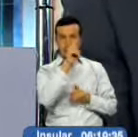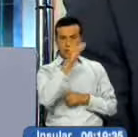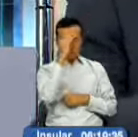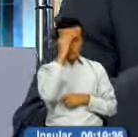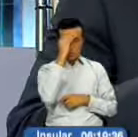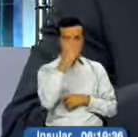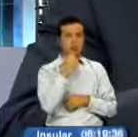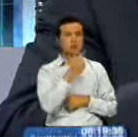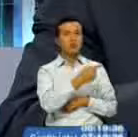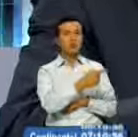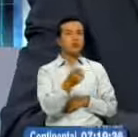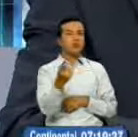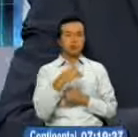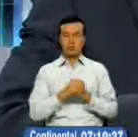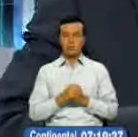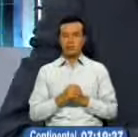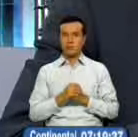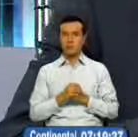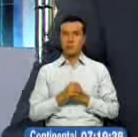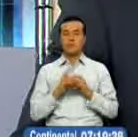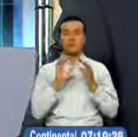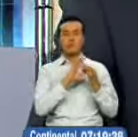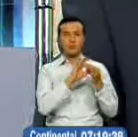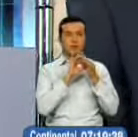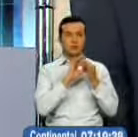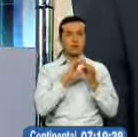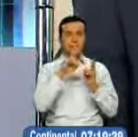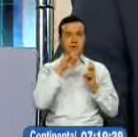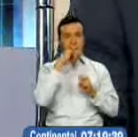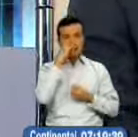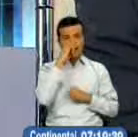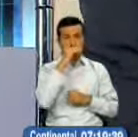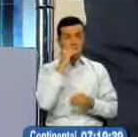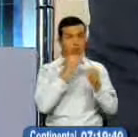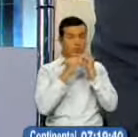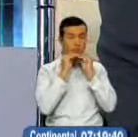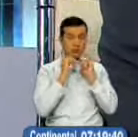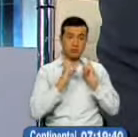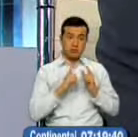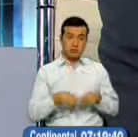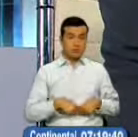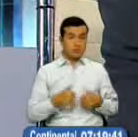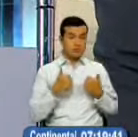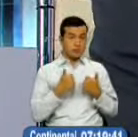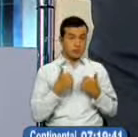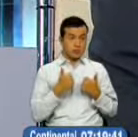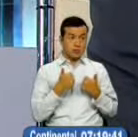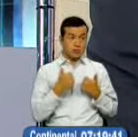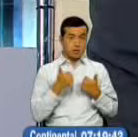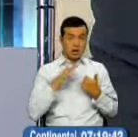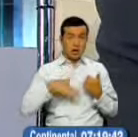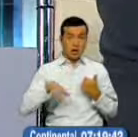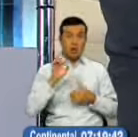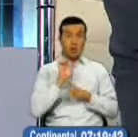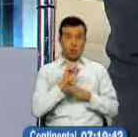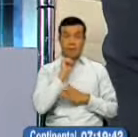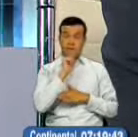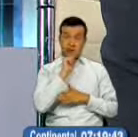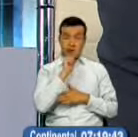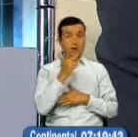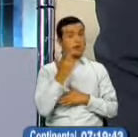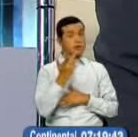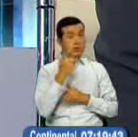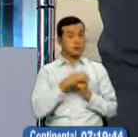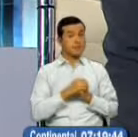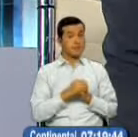educación, tú hiciste un link con el tema de la desnutrición. El tema de la desnutrición en el Ecuador es una realidad y ahí también tenemos